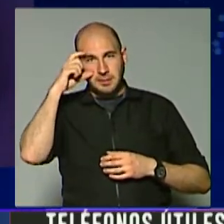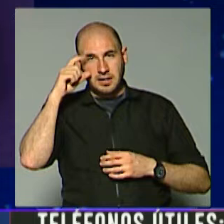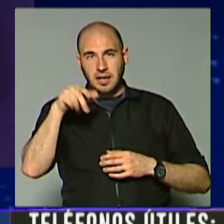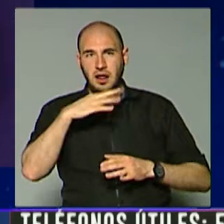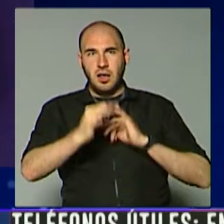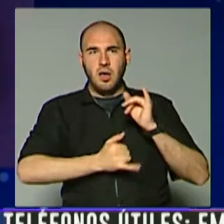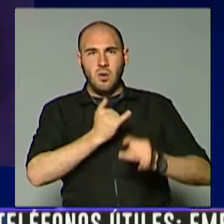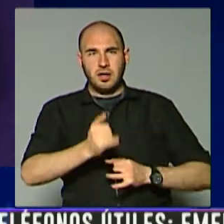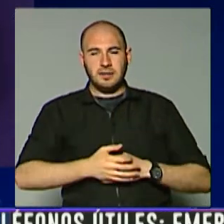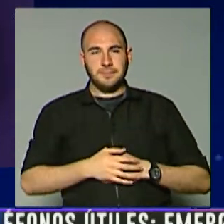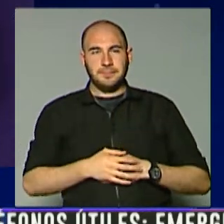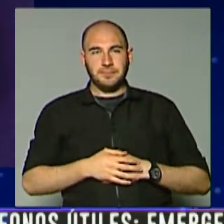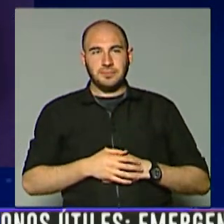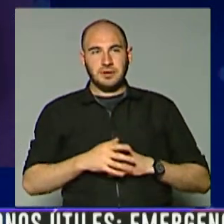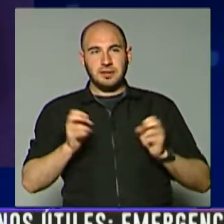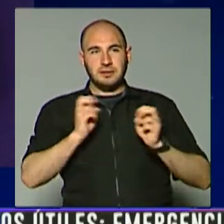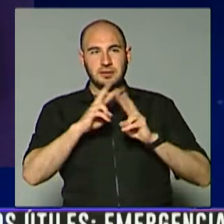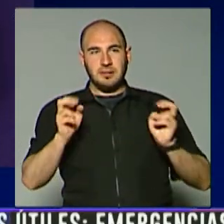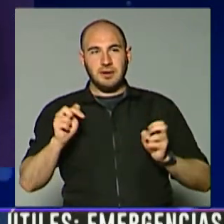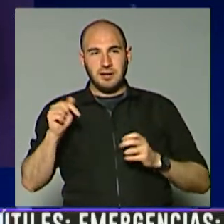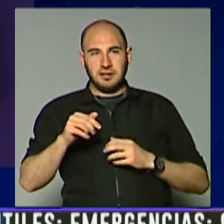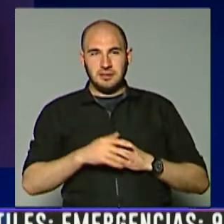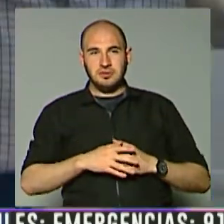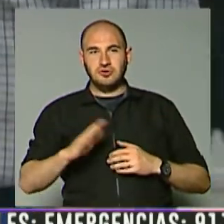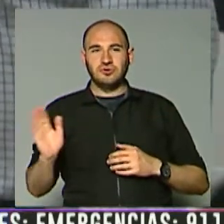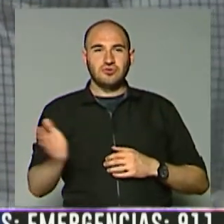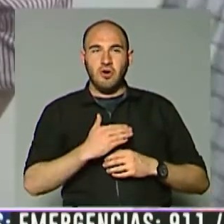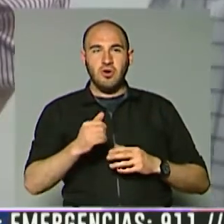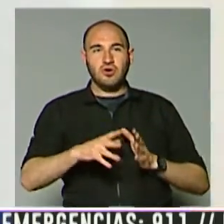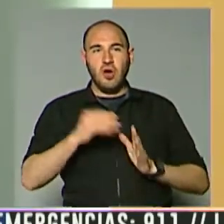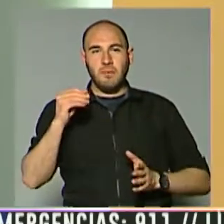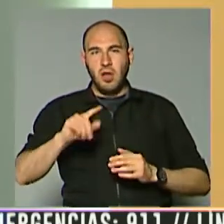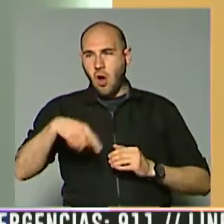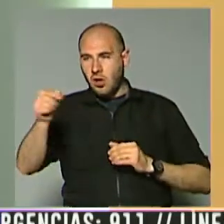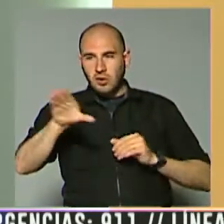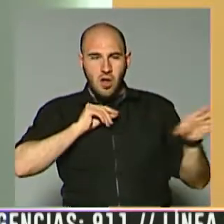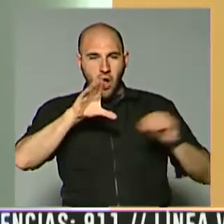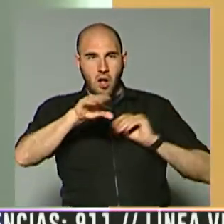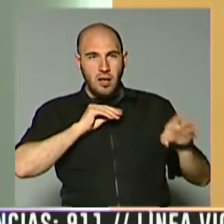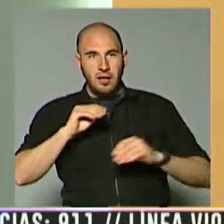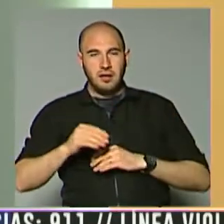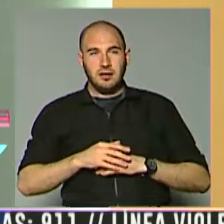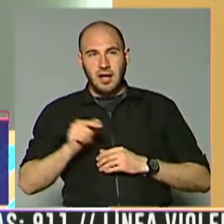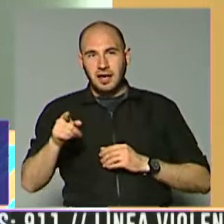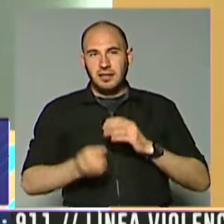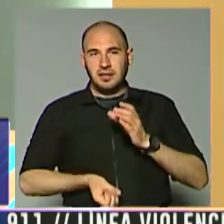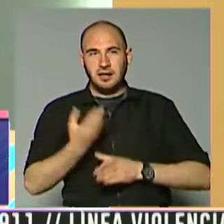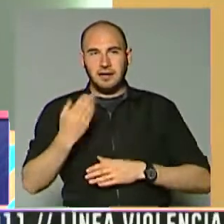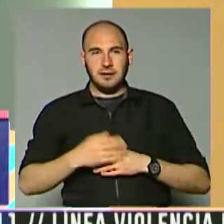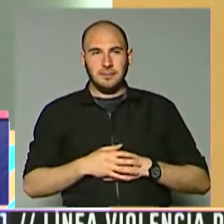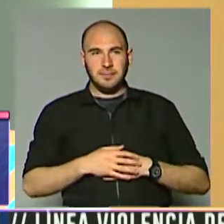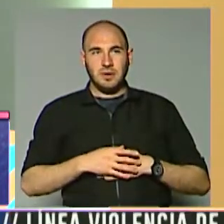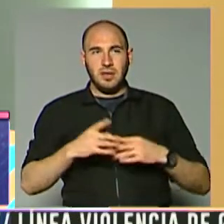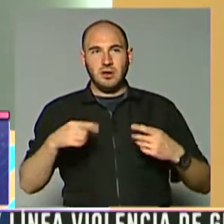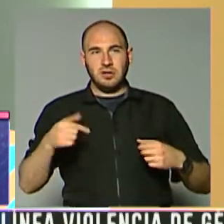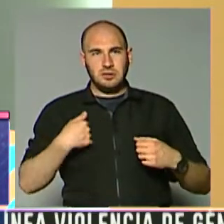habla mucho sobre esta cuestión de que todos copiamos lo de otro y de que de alguna manera así se crea. Cosa que